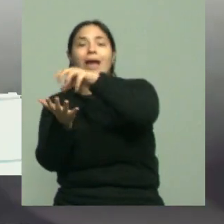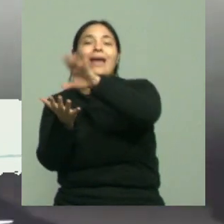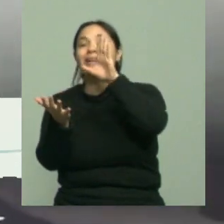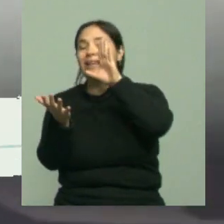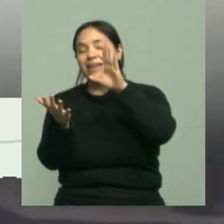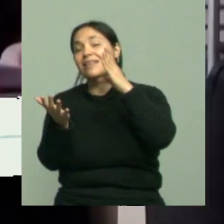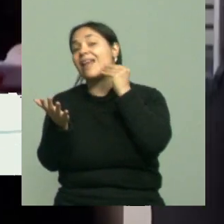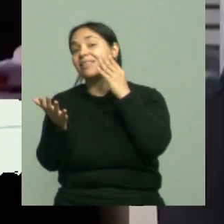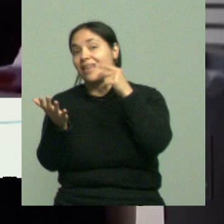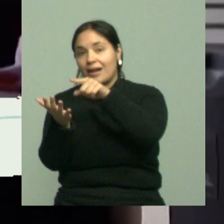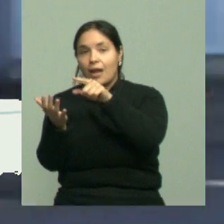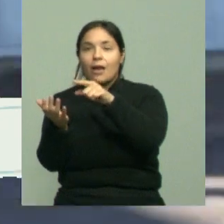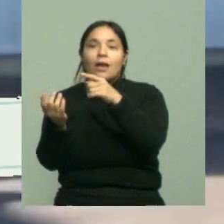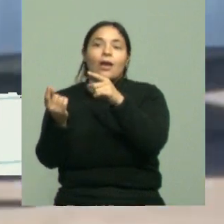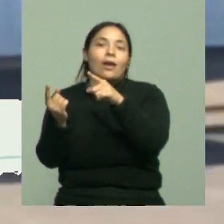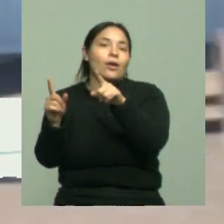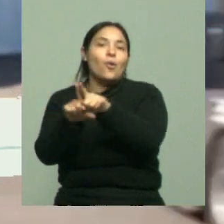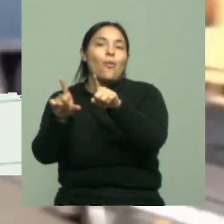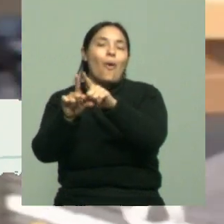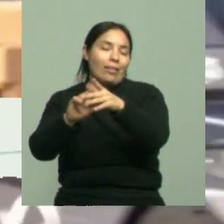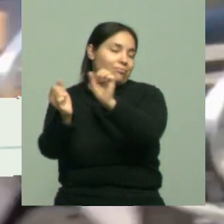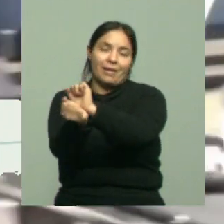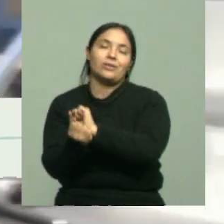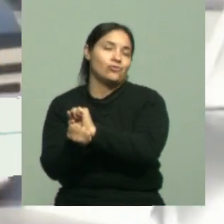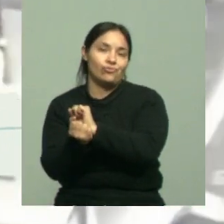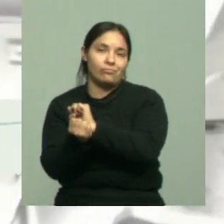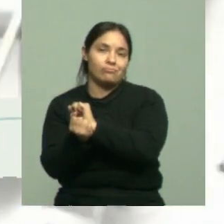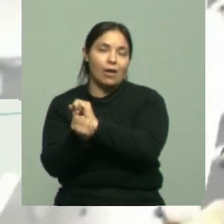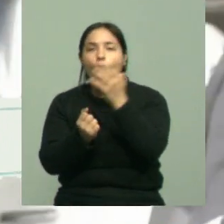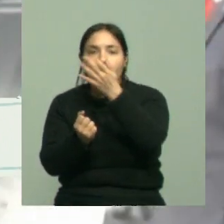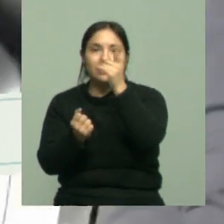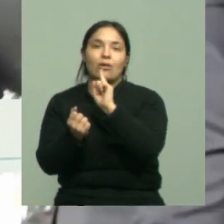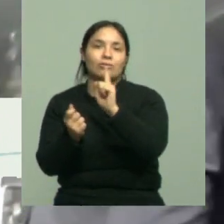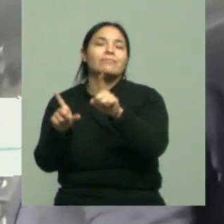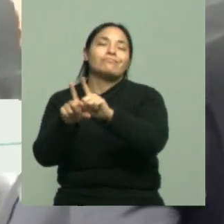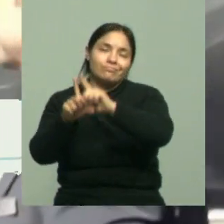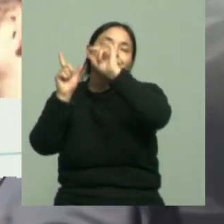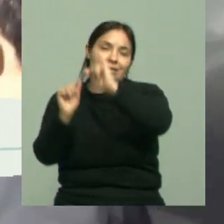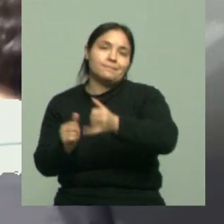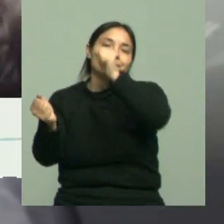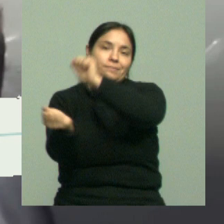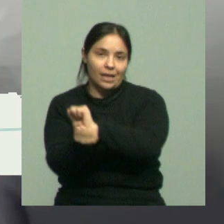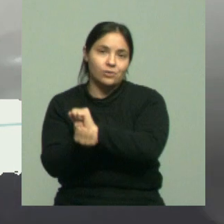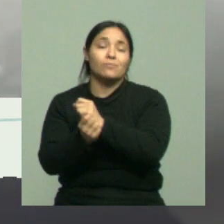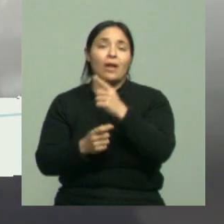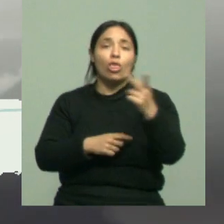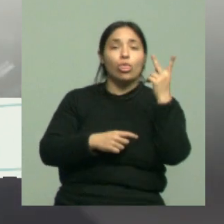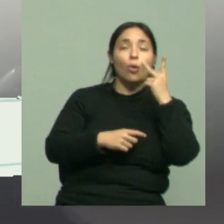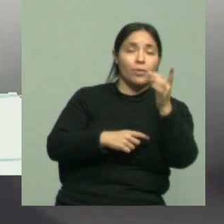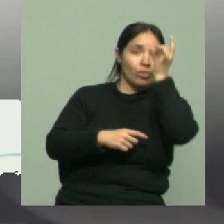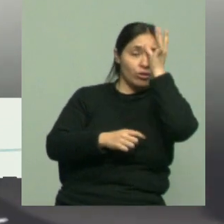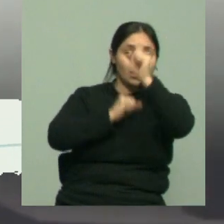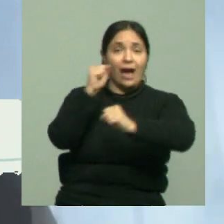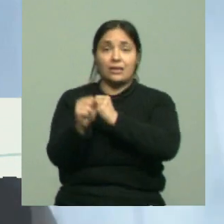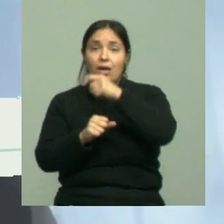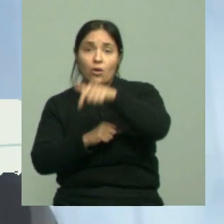estuvo privado de su libertad. Era como estar preso. Exacto, de hecho desde 2012 hasta la actualidad podemos decir que